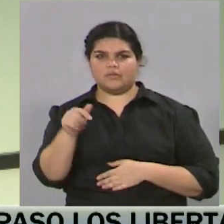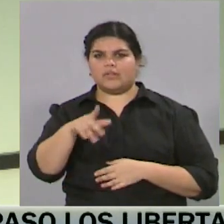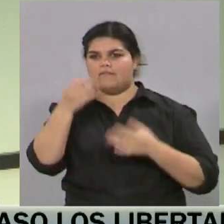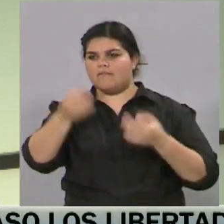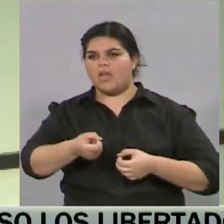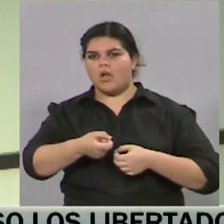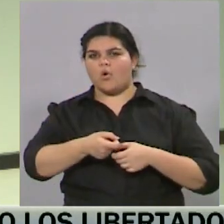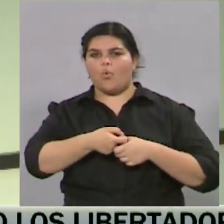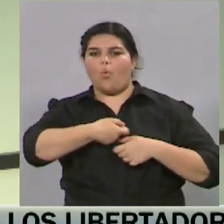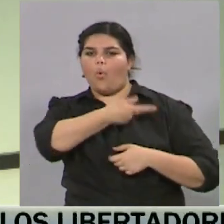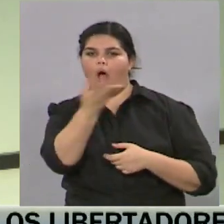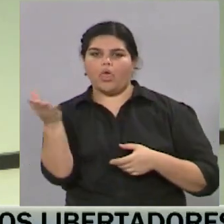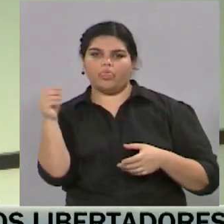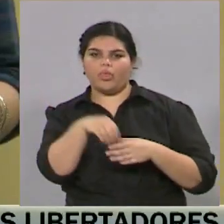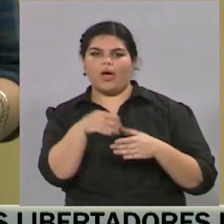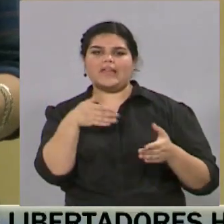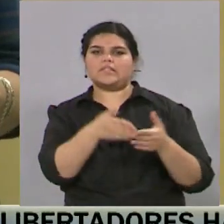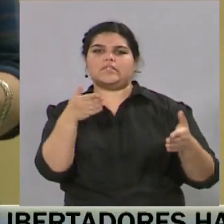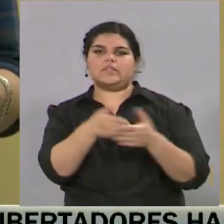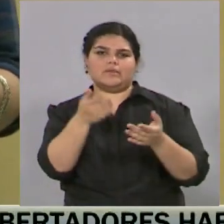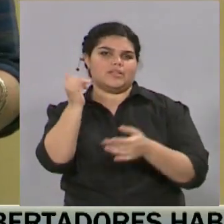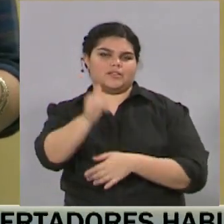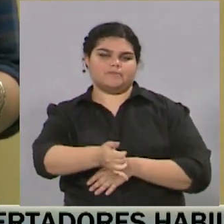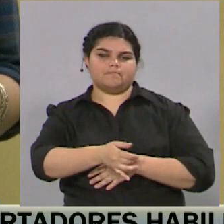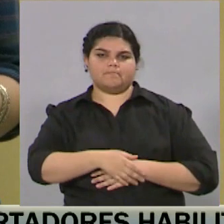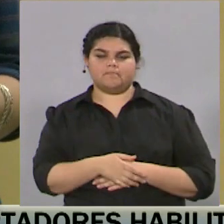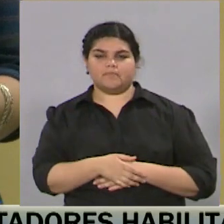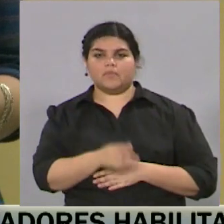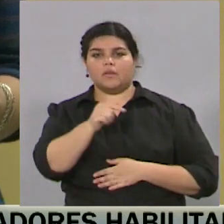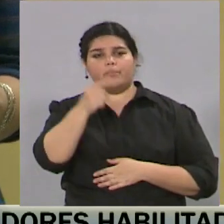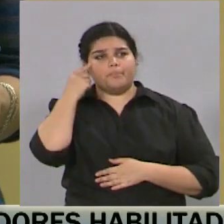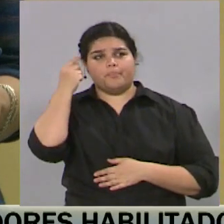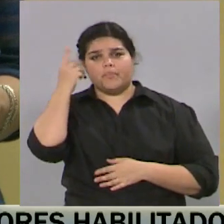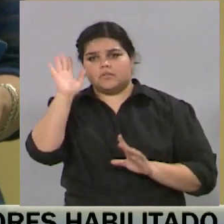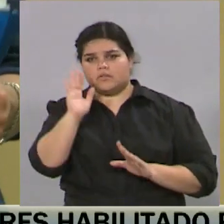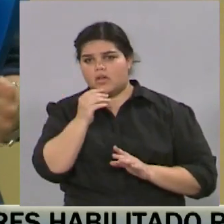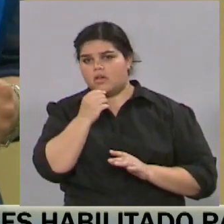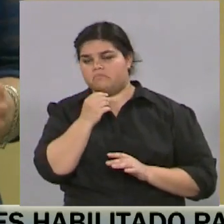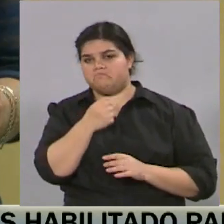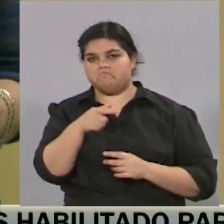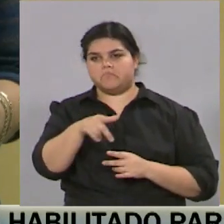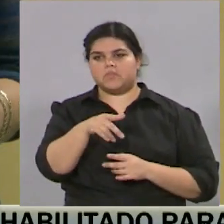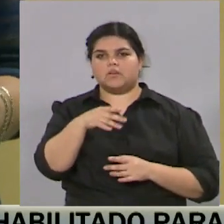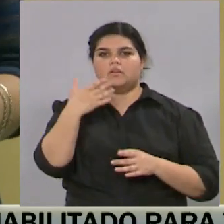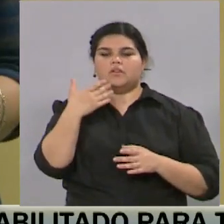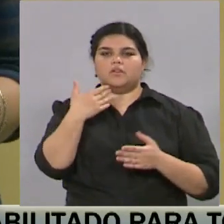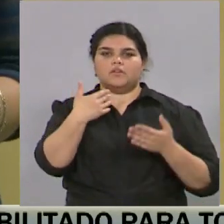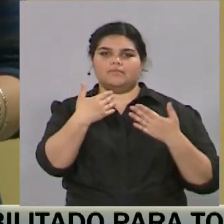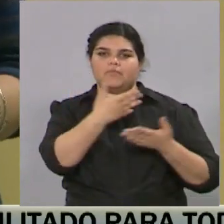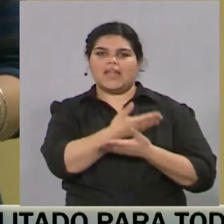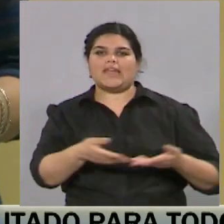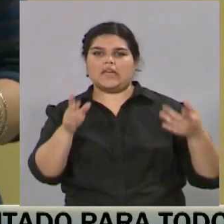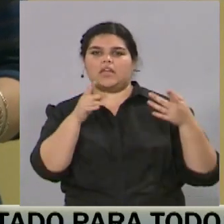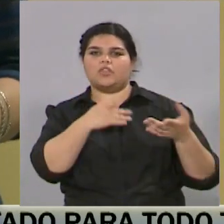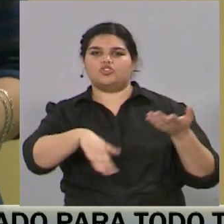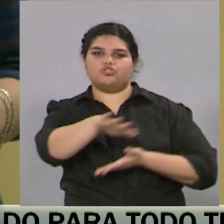limitar. Claro. ¿Vos pensás, Pablo, que por ahí el uso de redes sociales, en donde se comparte contenido y por ahí en